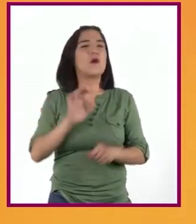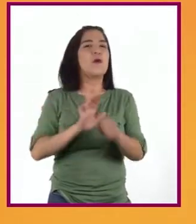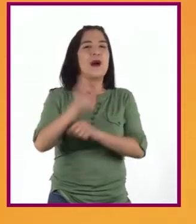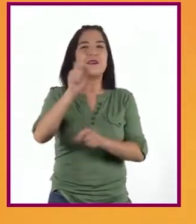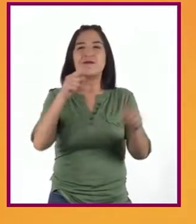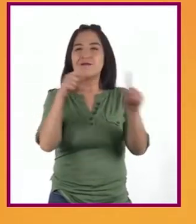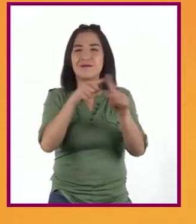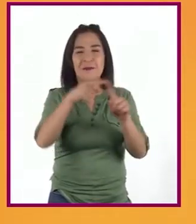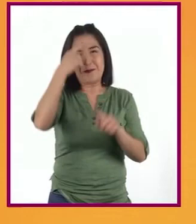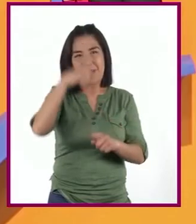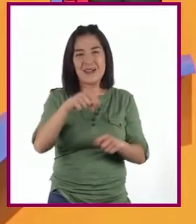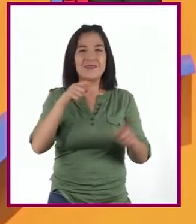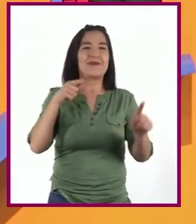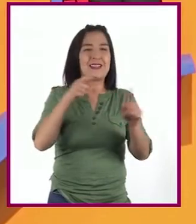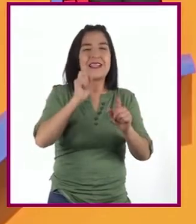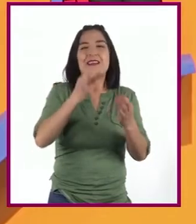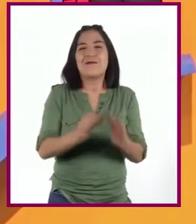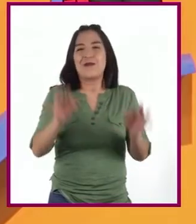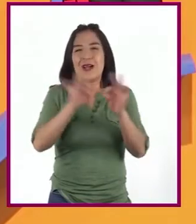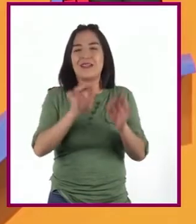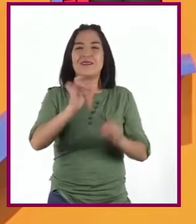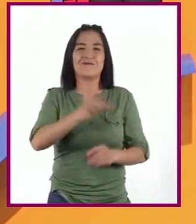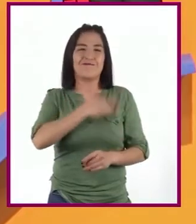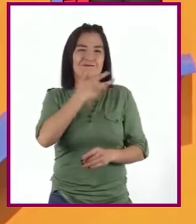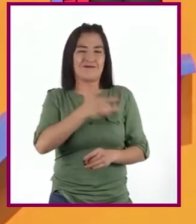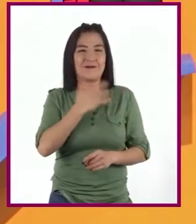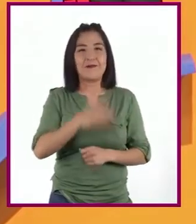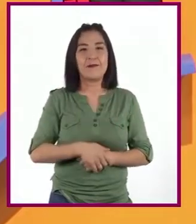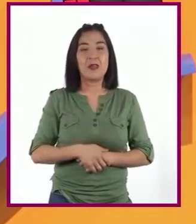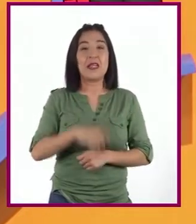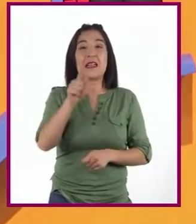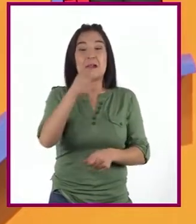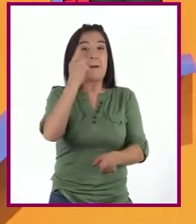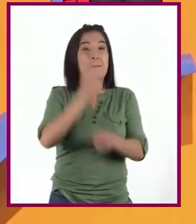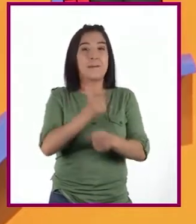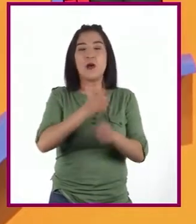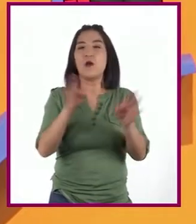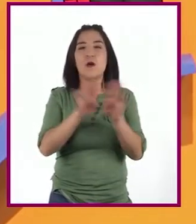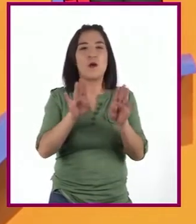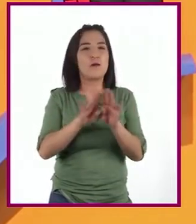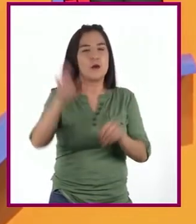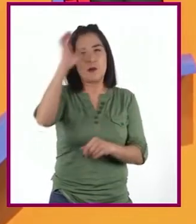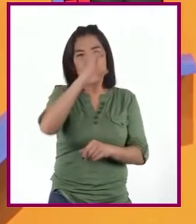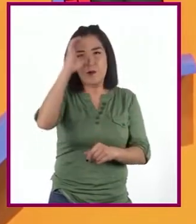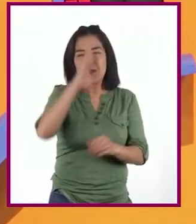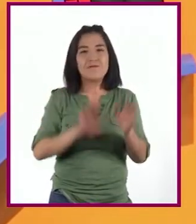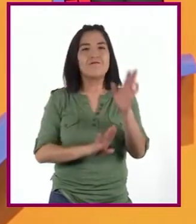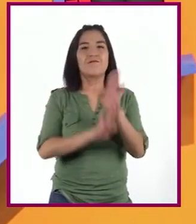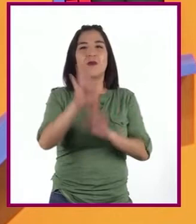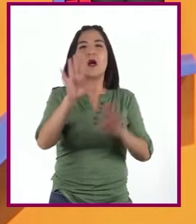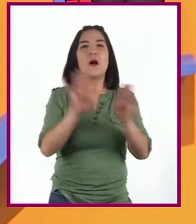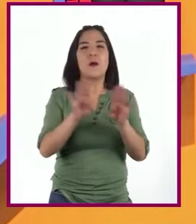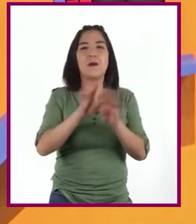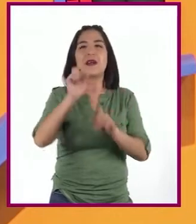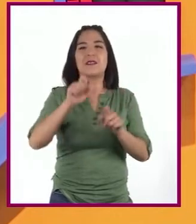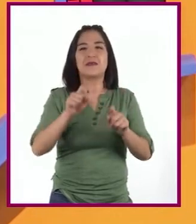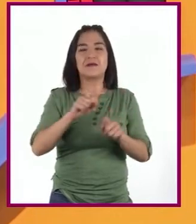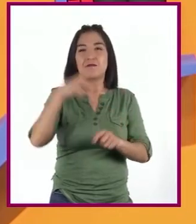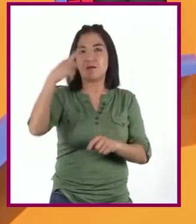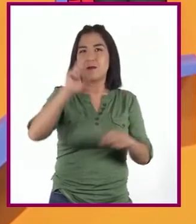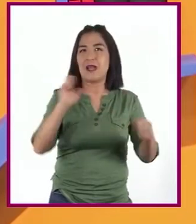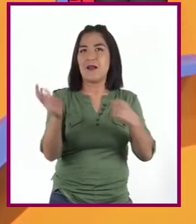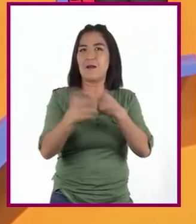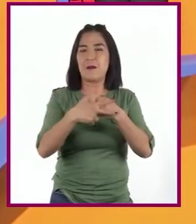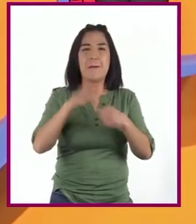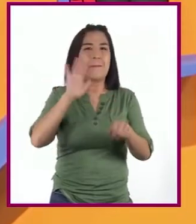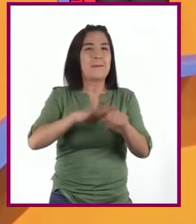a los sentimientos. Es considerado el primer movimiento de cultura que cubrió el mapa completo de Europa